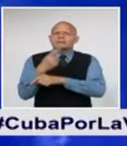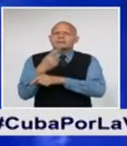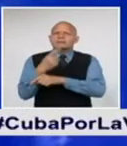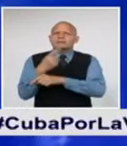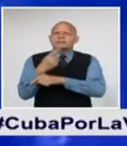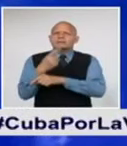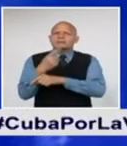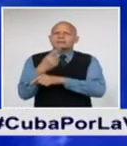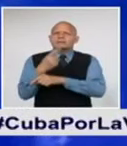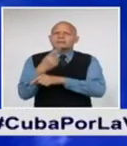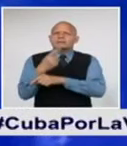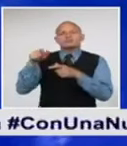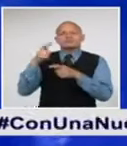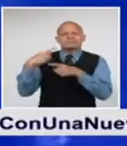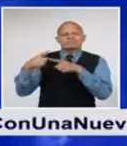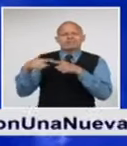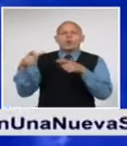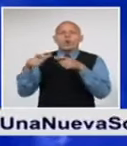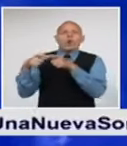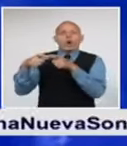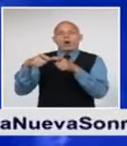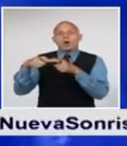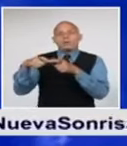Organización Panamericana Mundial de la Salud,